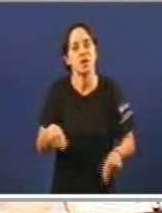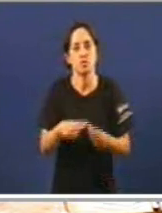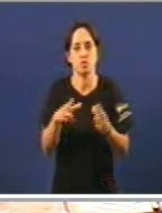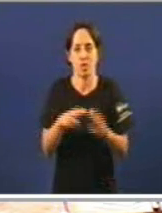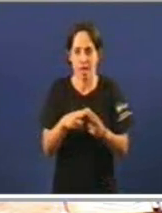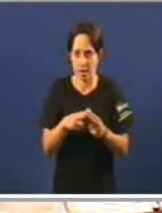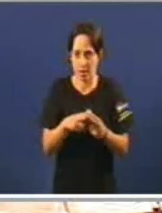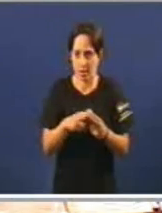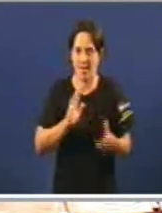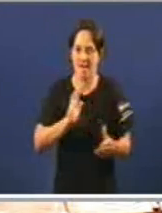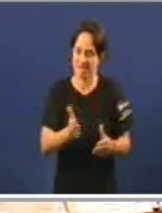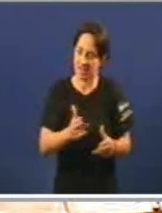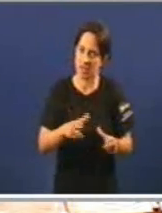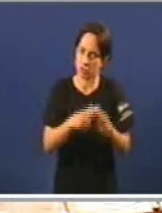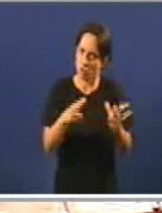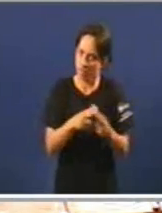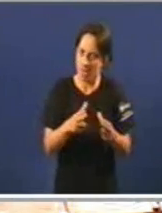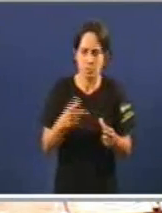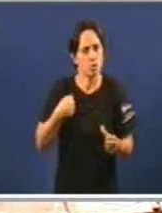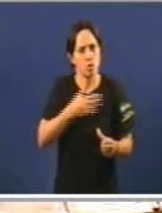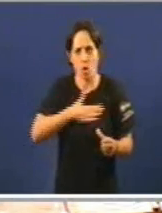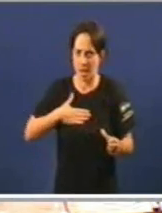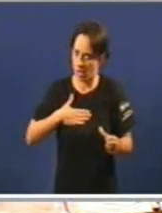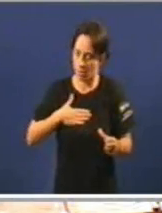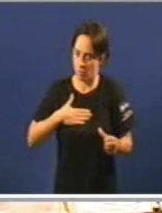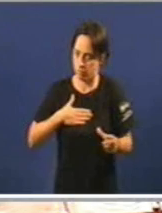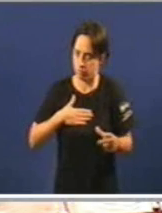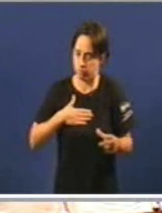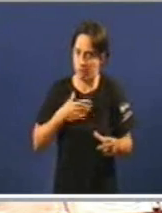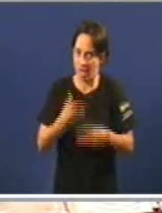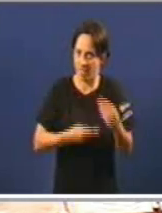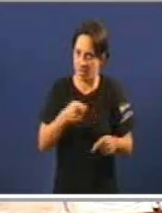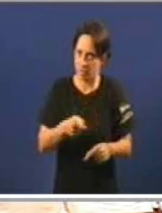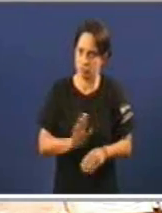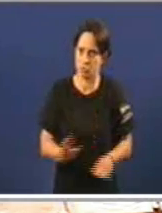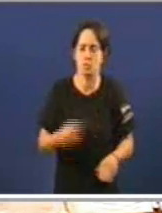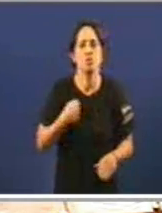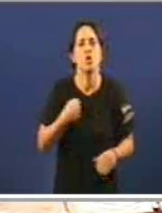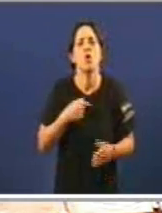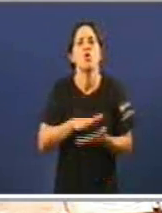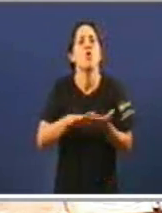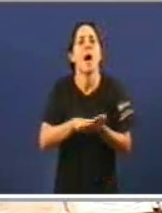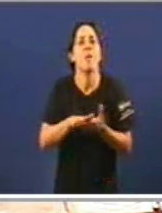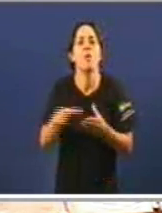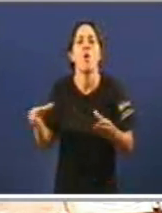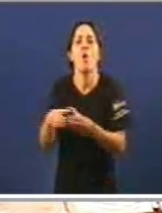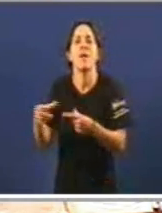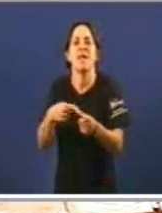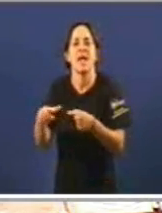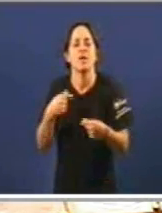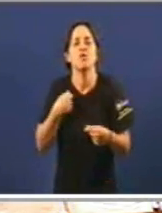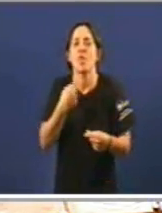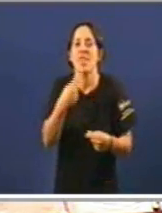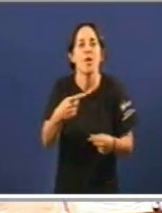un grande revulsivo social que non estamos dispostos a afrontar. Non falo do BNG, falo da Cámara, é dicir, do